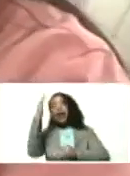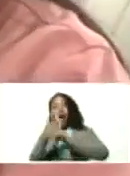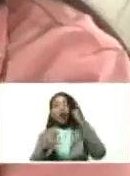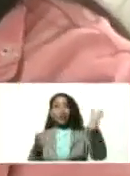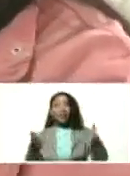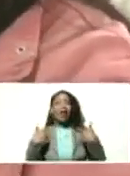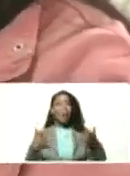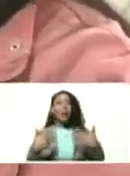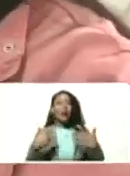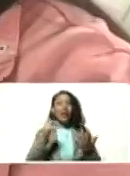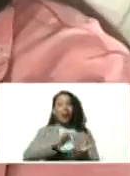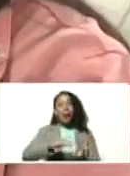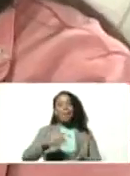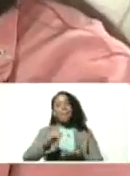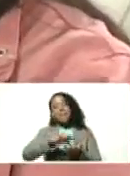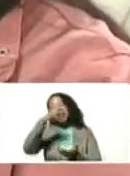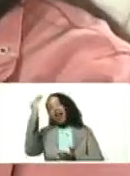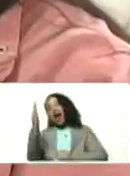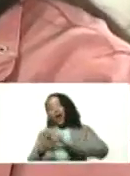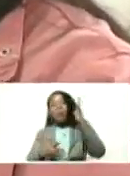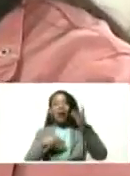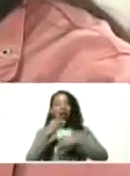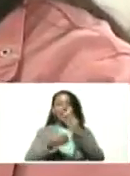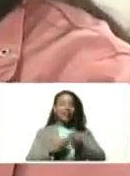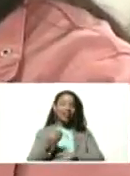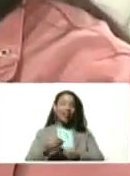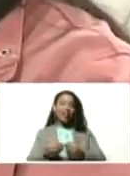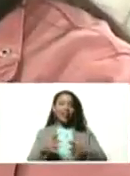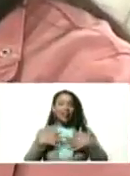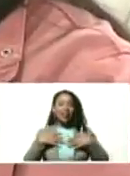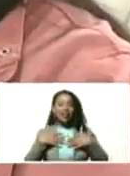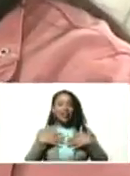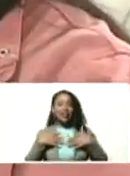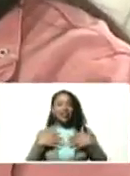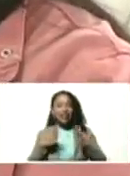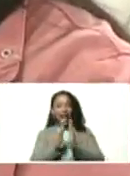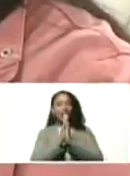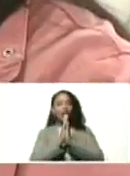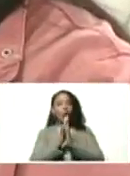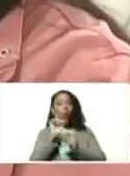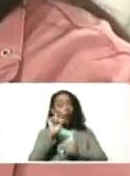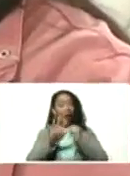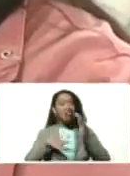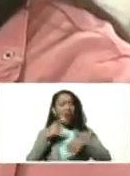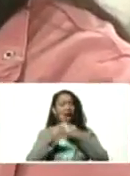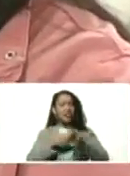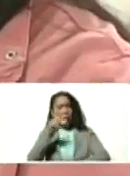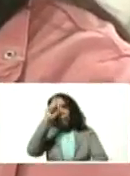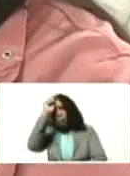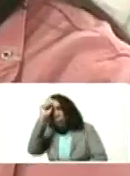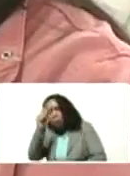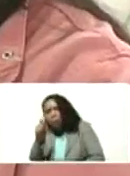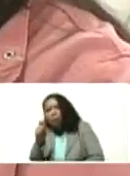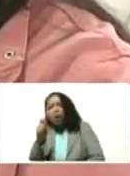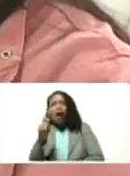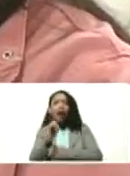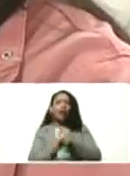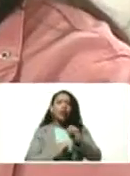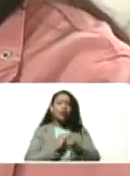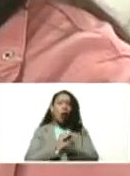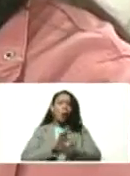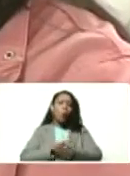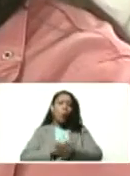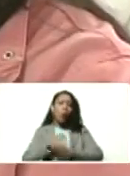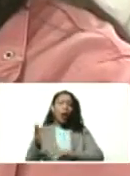con el milagro para hacerlo santo. Pero bueno, fueron unas actividades de que le hacen ese reconocimiento internacional, porque